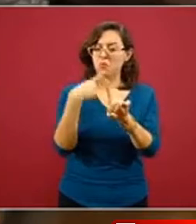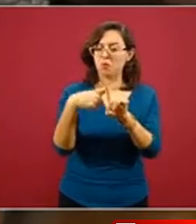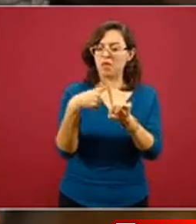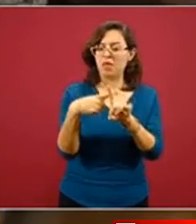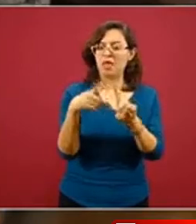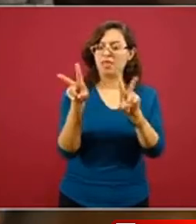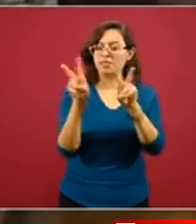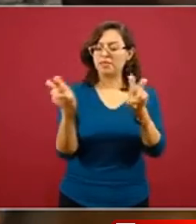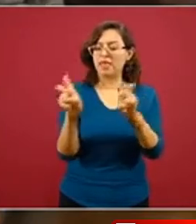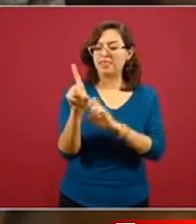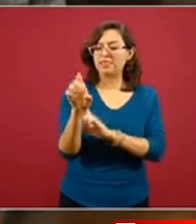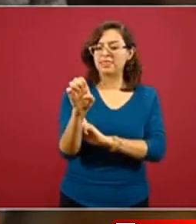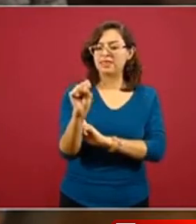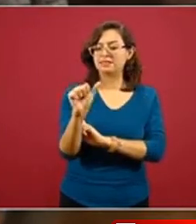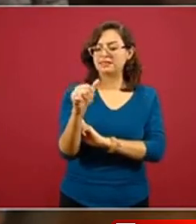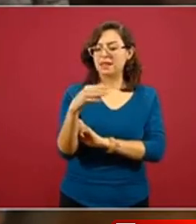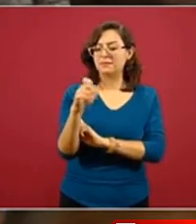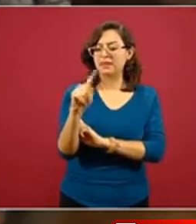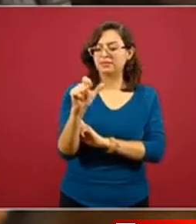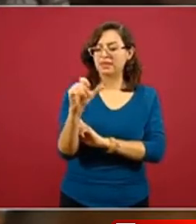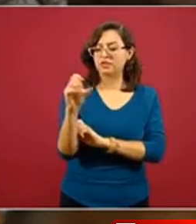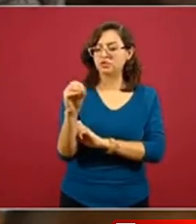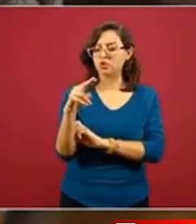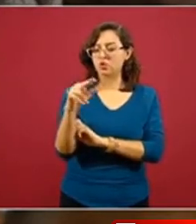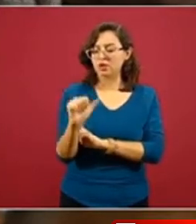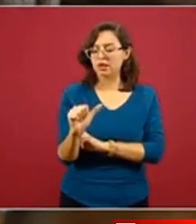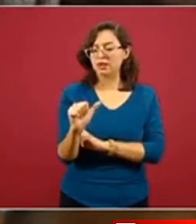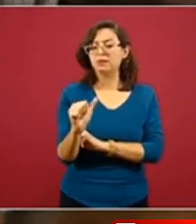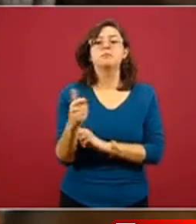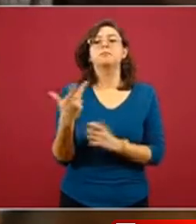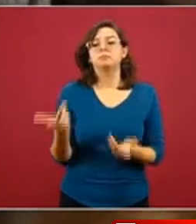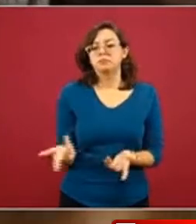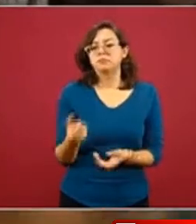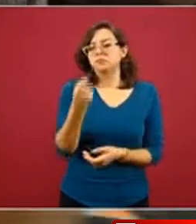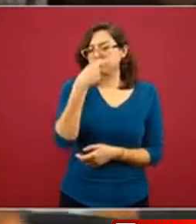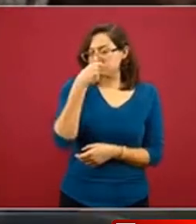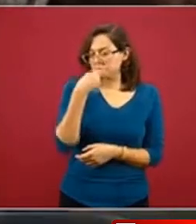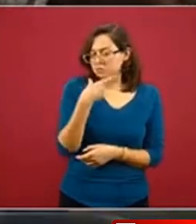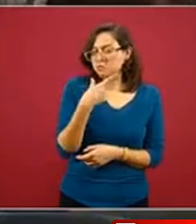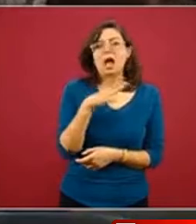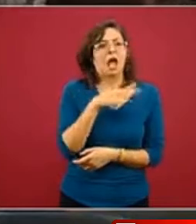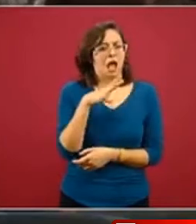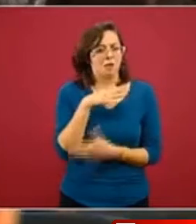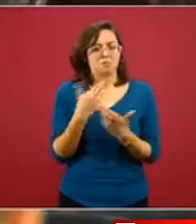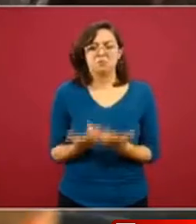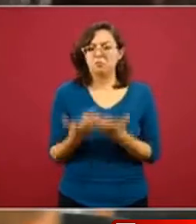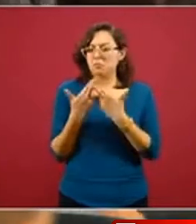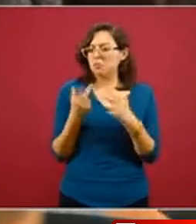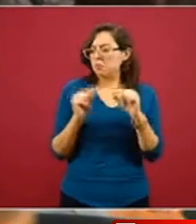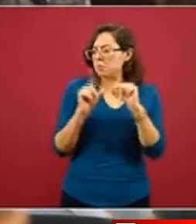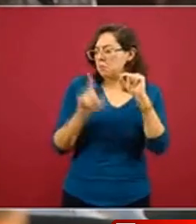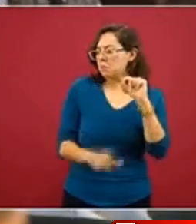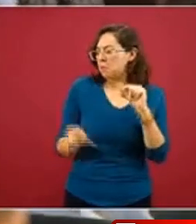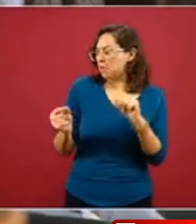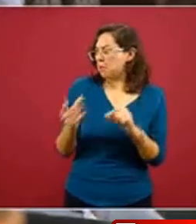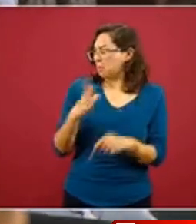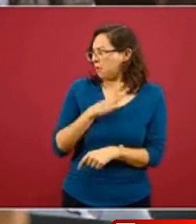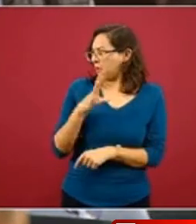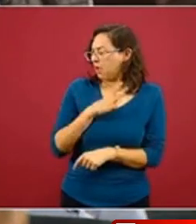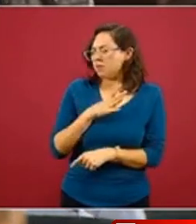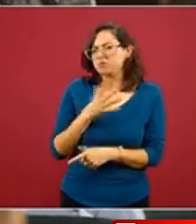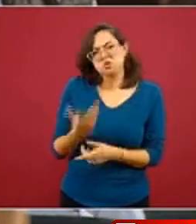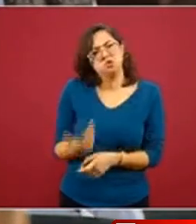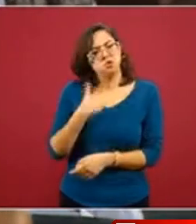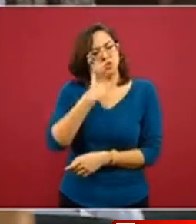la desametasona. Y la gran ventaja es que es un producto que está en México, es un producto que se usa. Entonces ahí sí yo